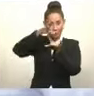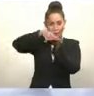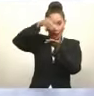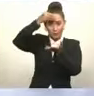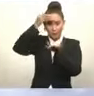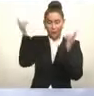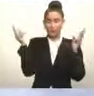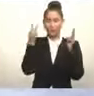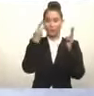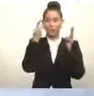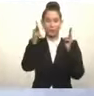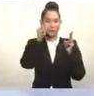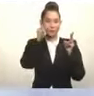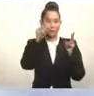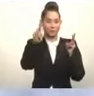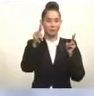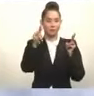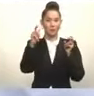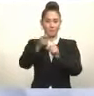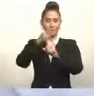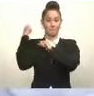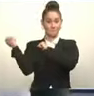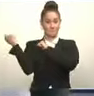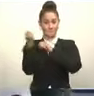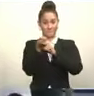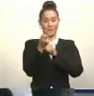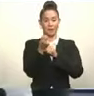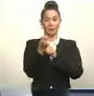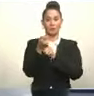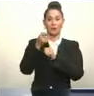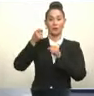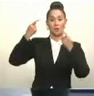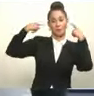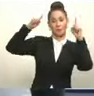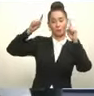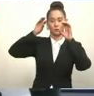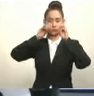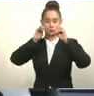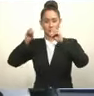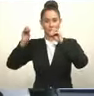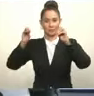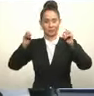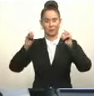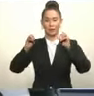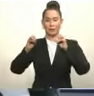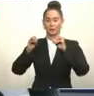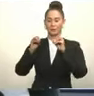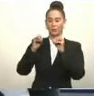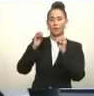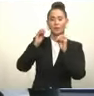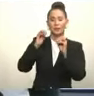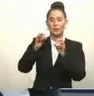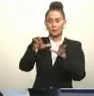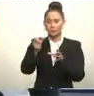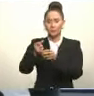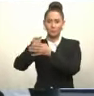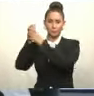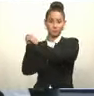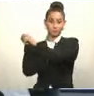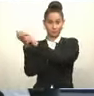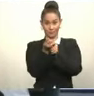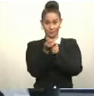televisión a nuestros buenos peloteros, Raquel, enseñando a los muchachos a jugar pelota, enseñando a un bateador